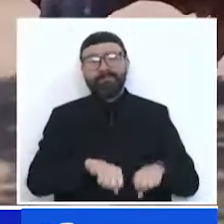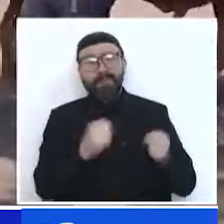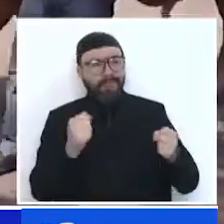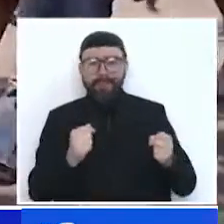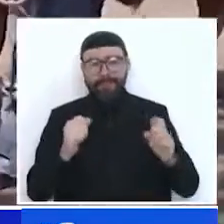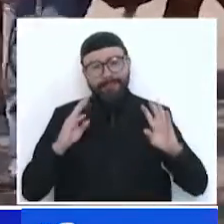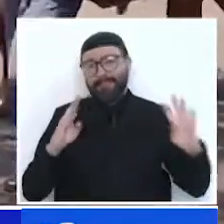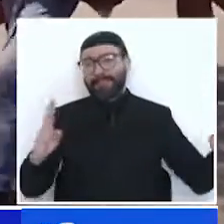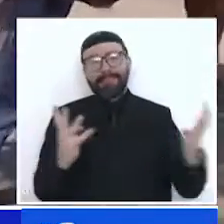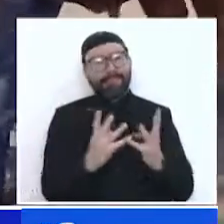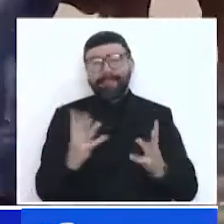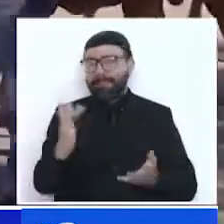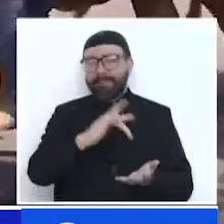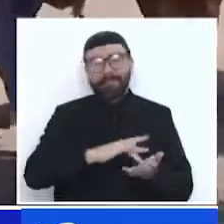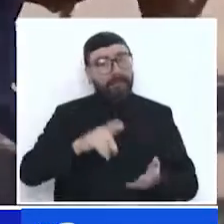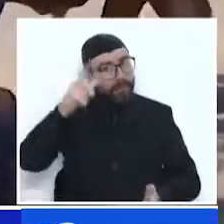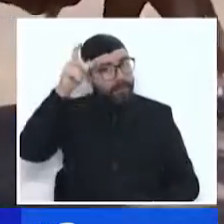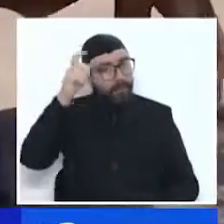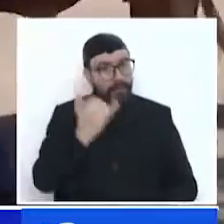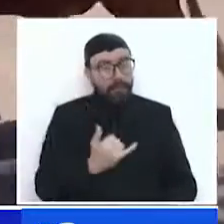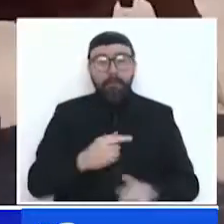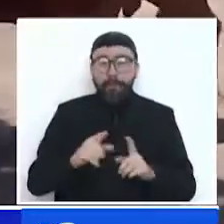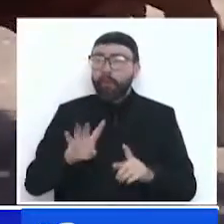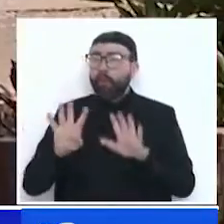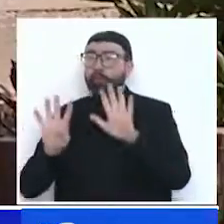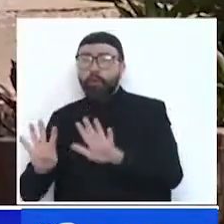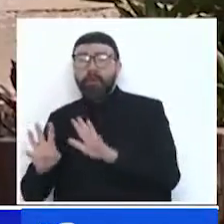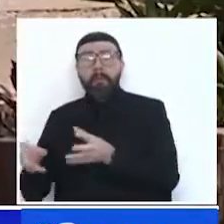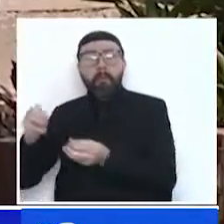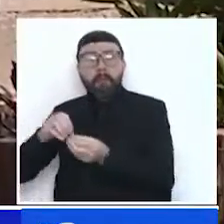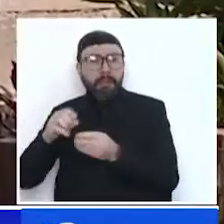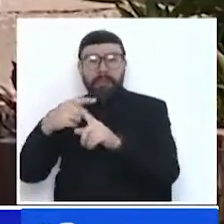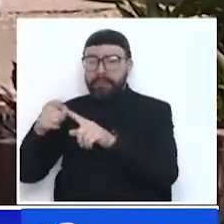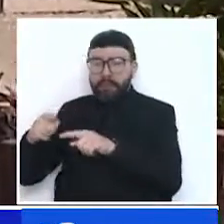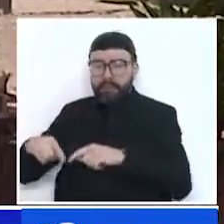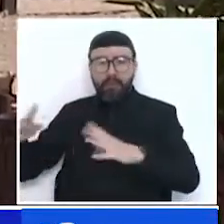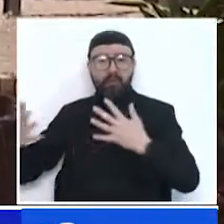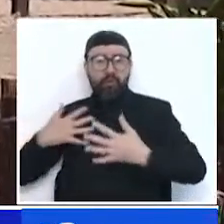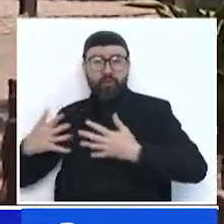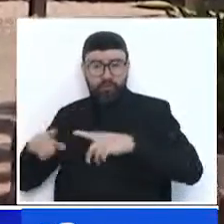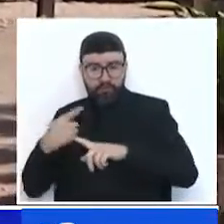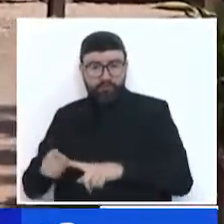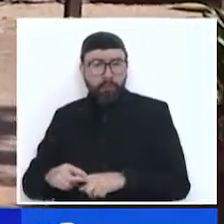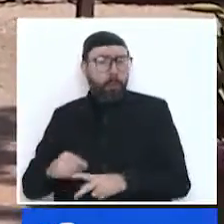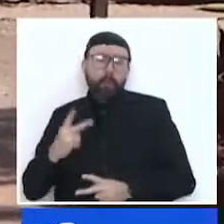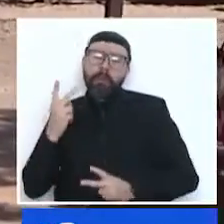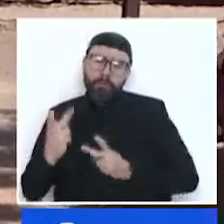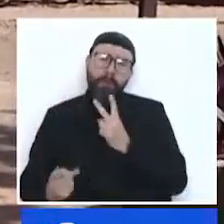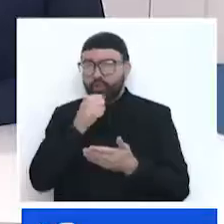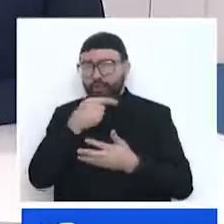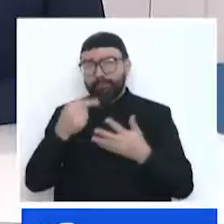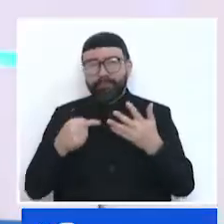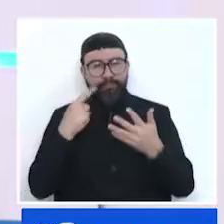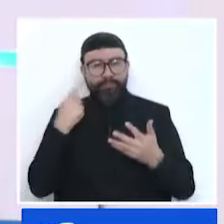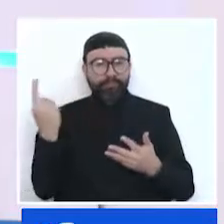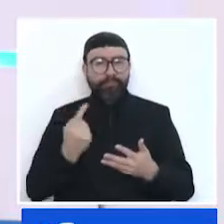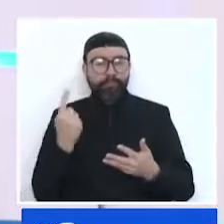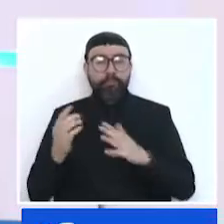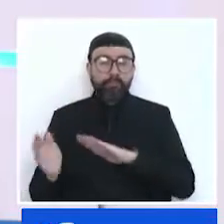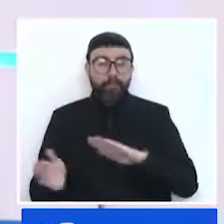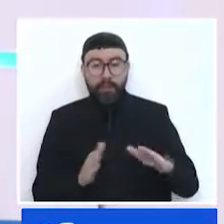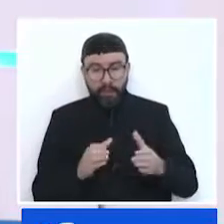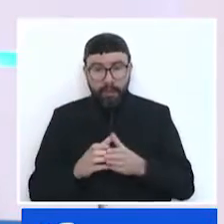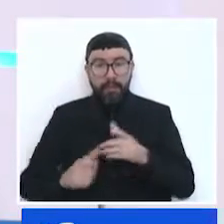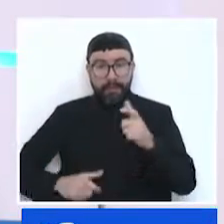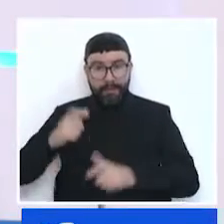acordonada, las 9 estaciones adicionales y los shows tradicionales están recibiendo visitantes con normalidad. La Cámara de Representantes